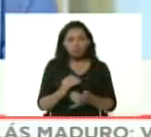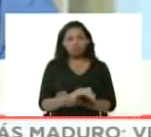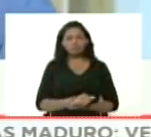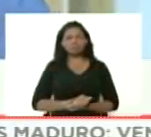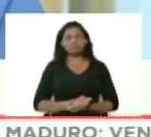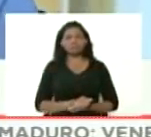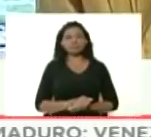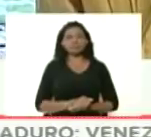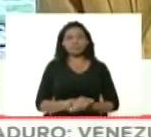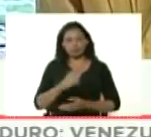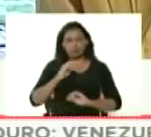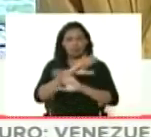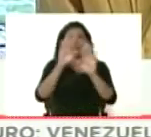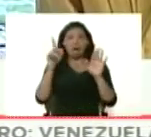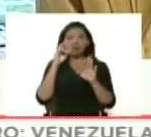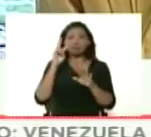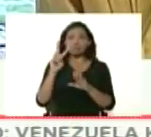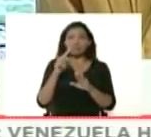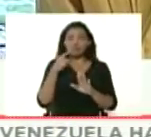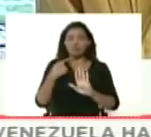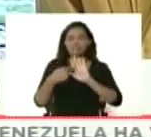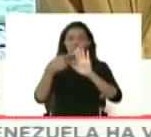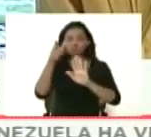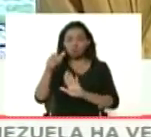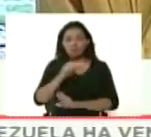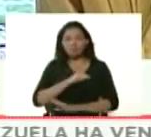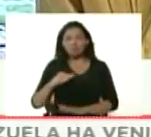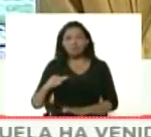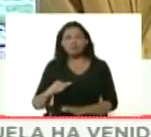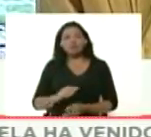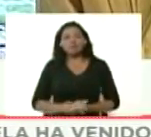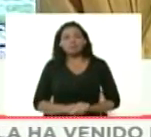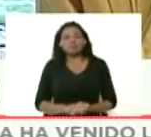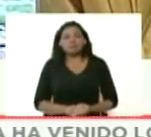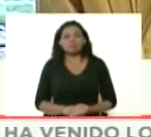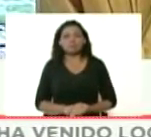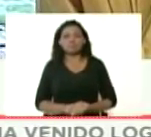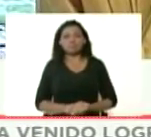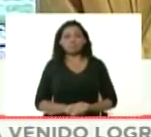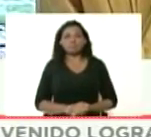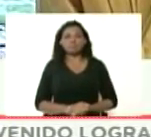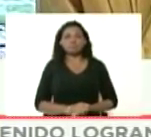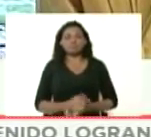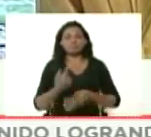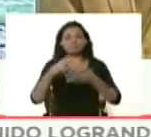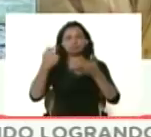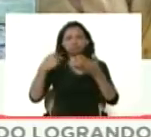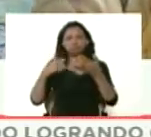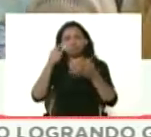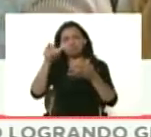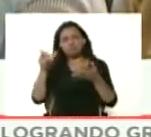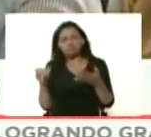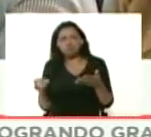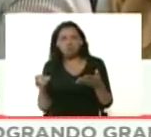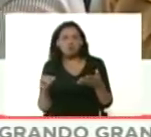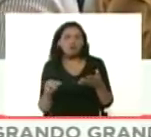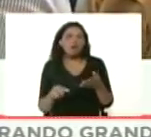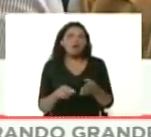tarde. Correcto, aquí tenemos representantes del sector bovino, bufalino,